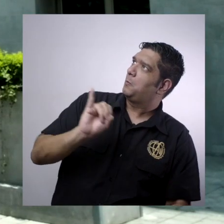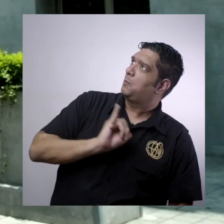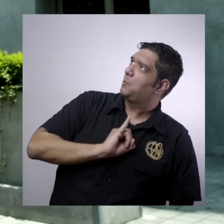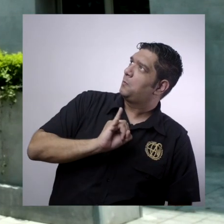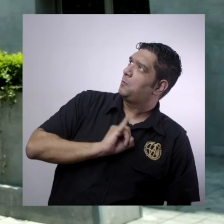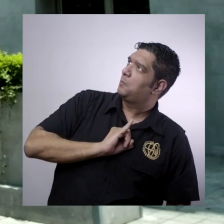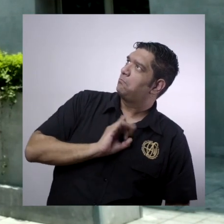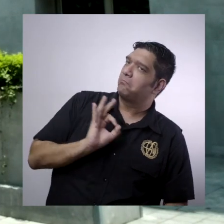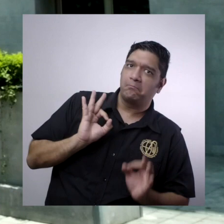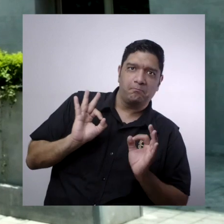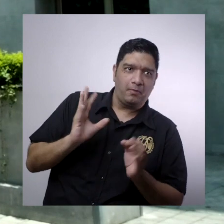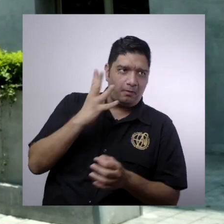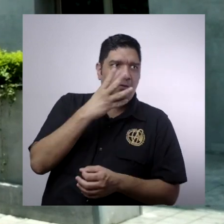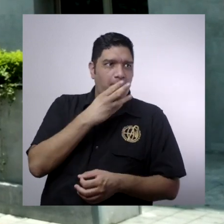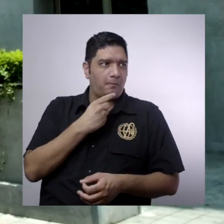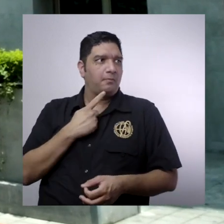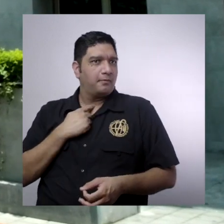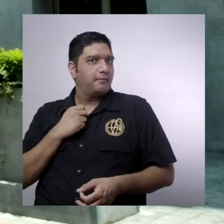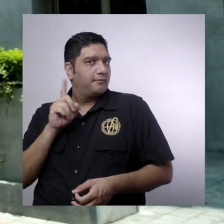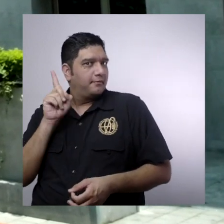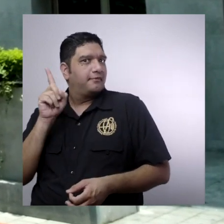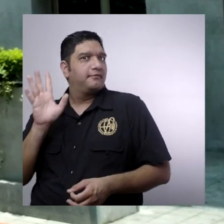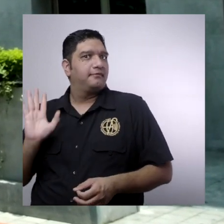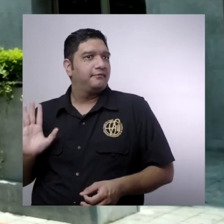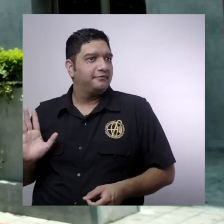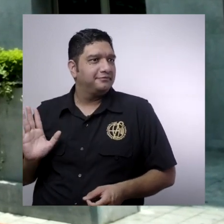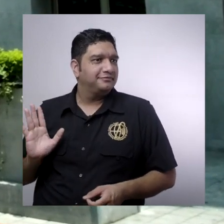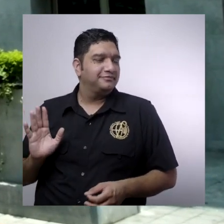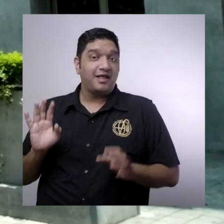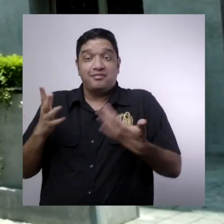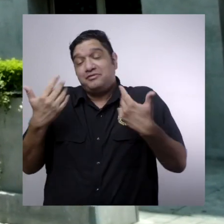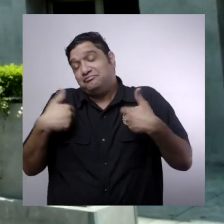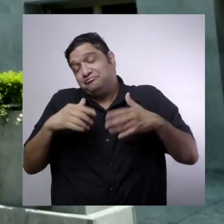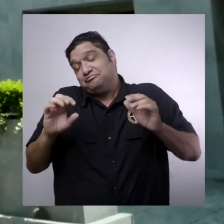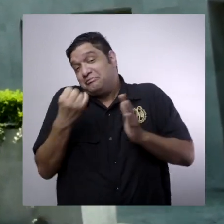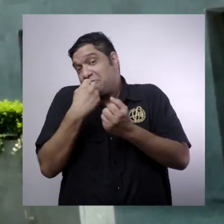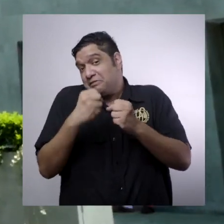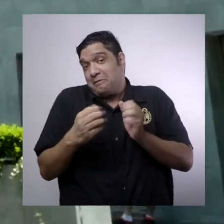yo propuse mi idea y resultó ganadora.